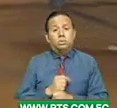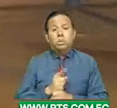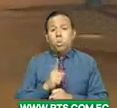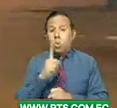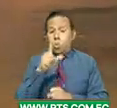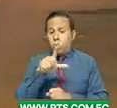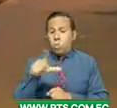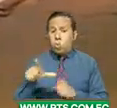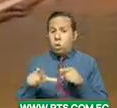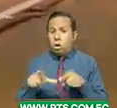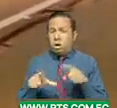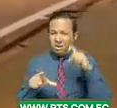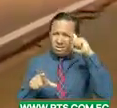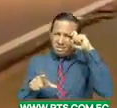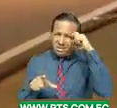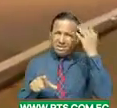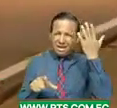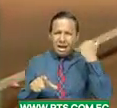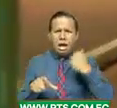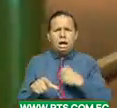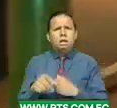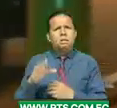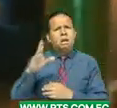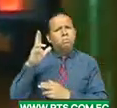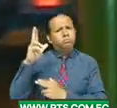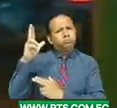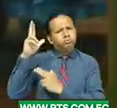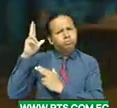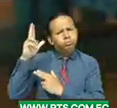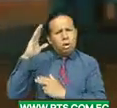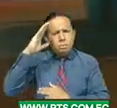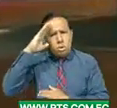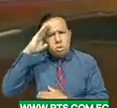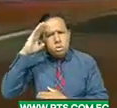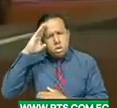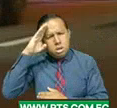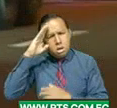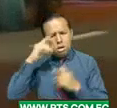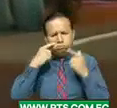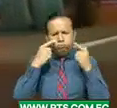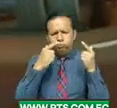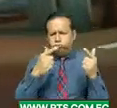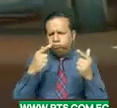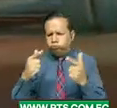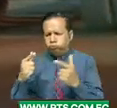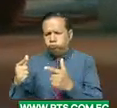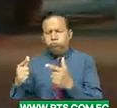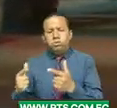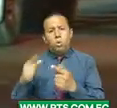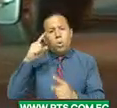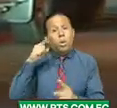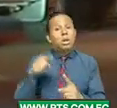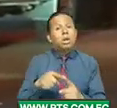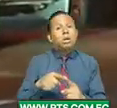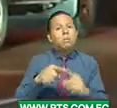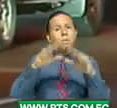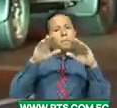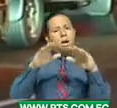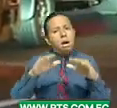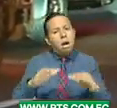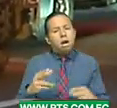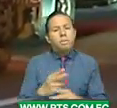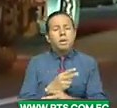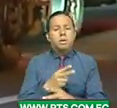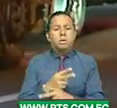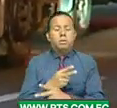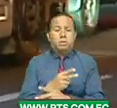donde hace pocos días se vieron las saquetas militares, también a personal policial realizando controles para disminuir los índices delictivos y que